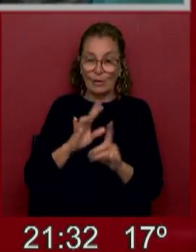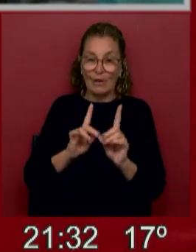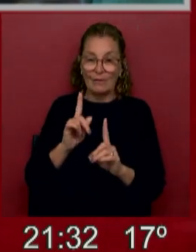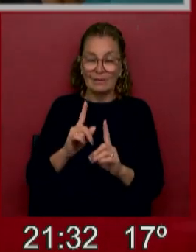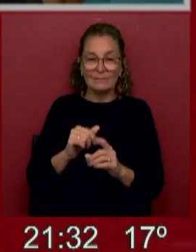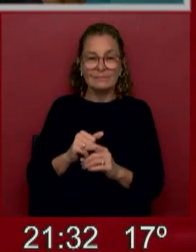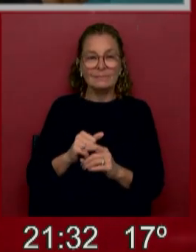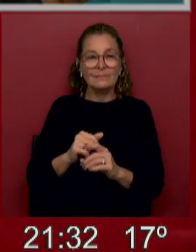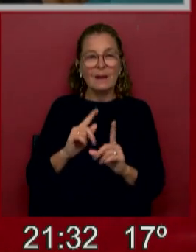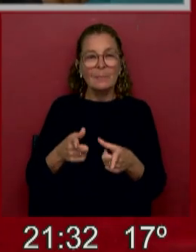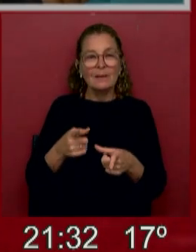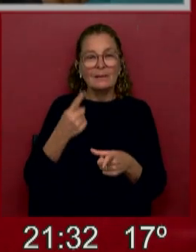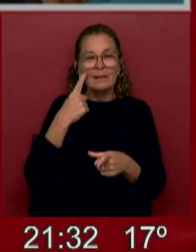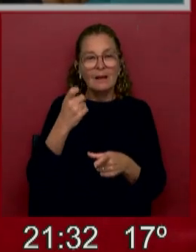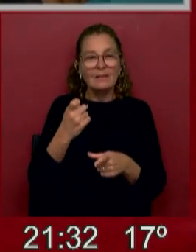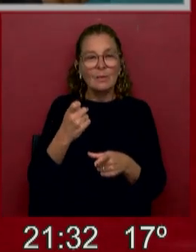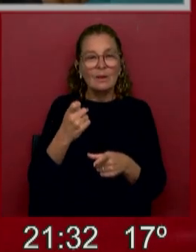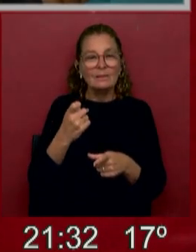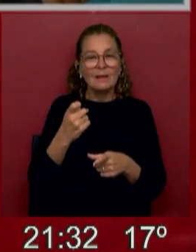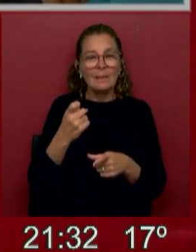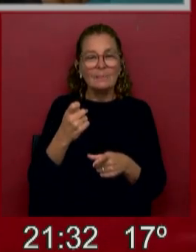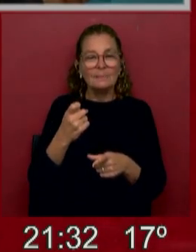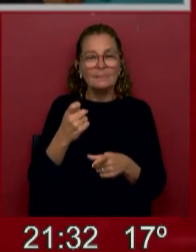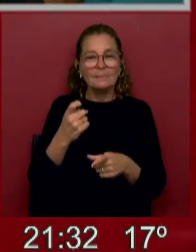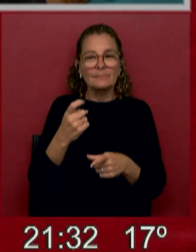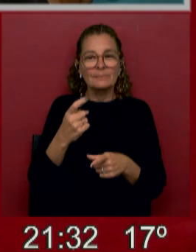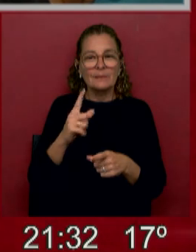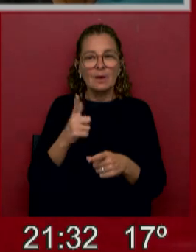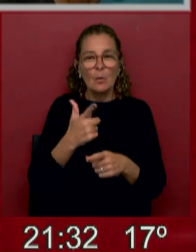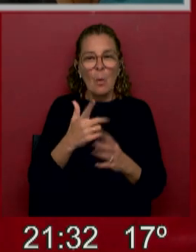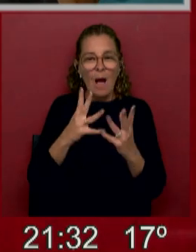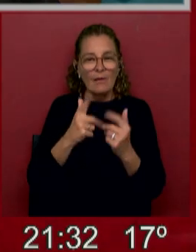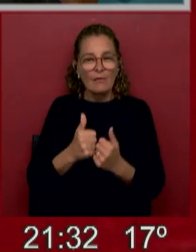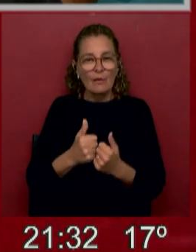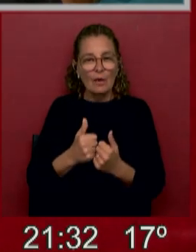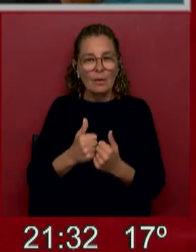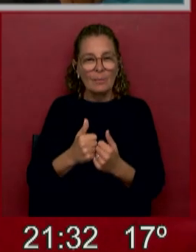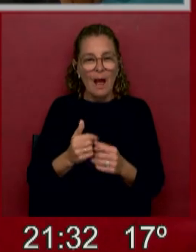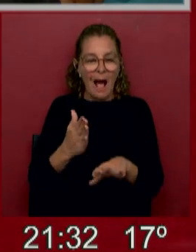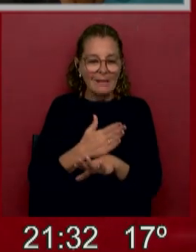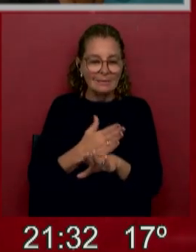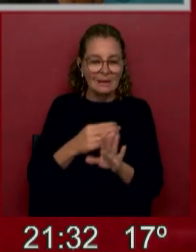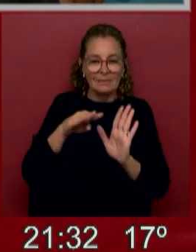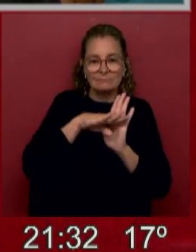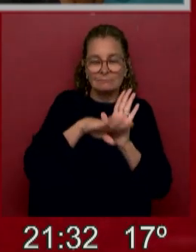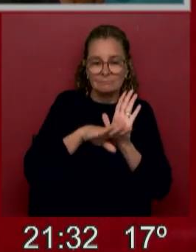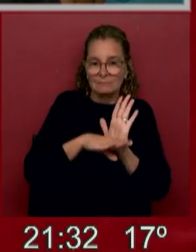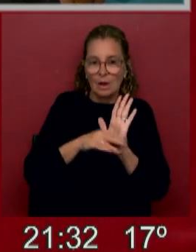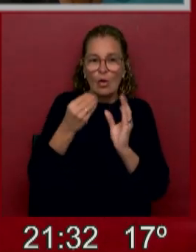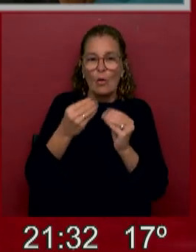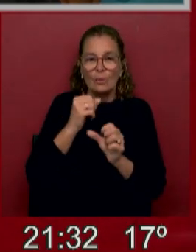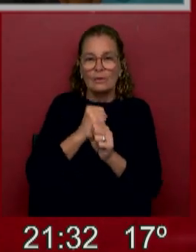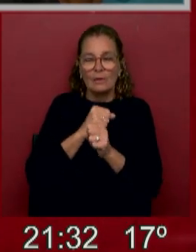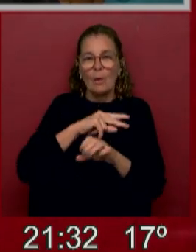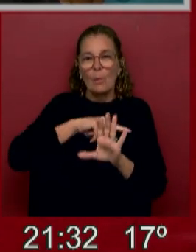No, y también darse cuenta que no hay formas prepautadas de cómo trabajar en un